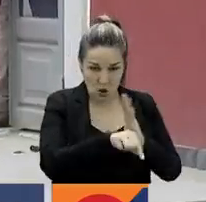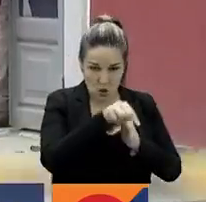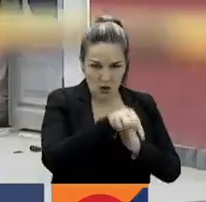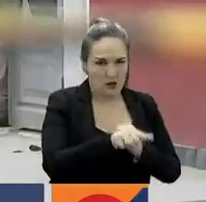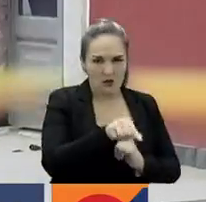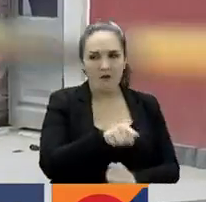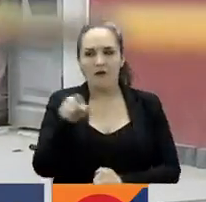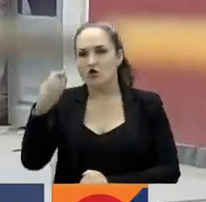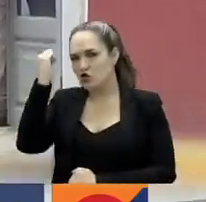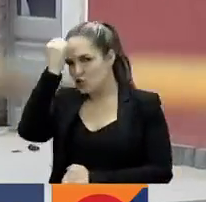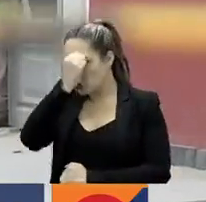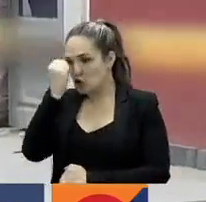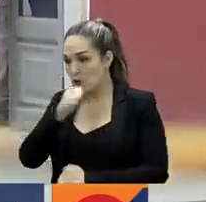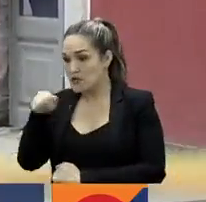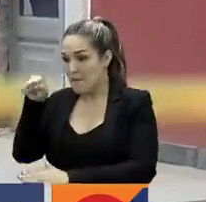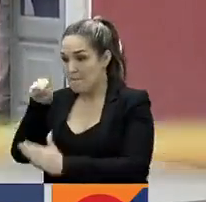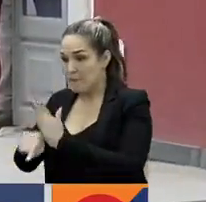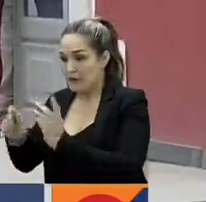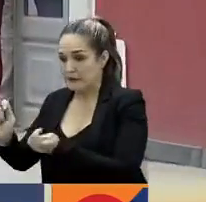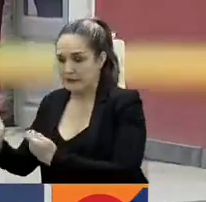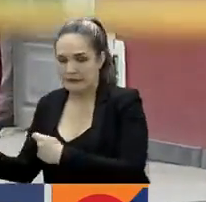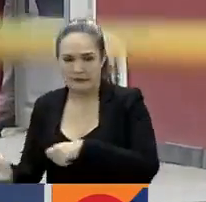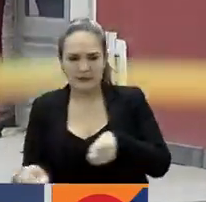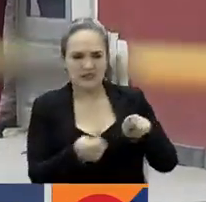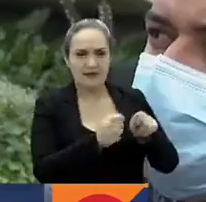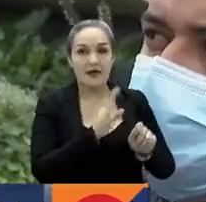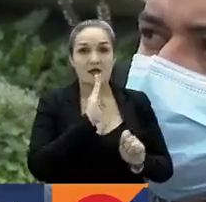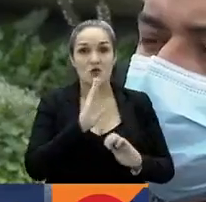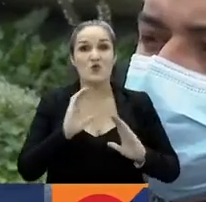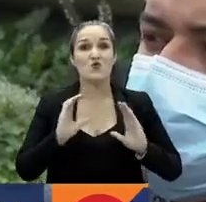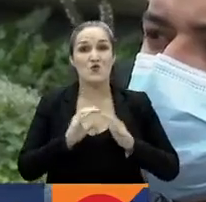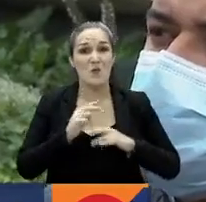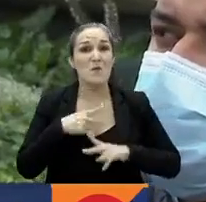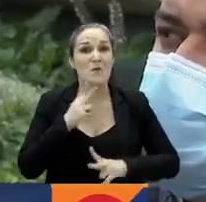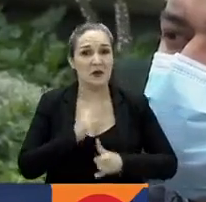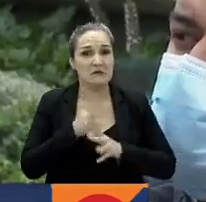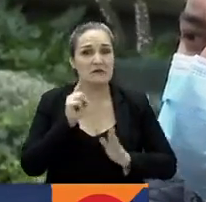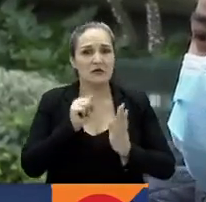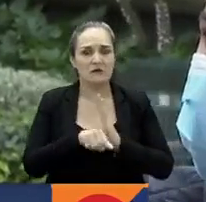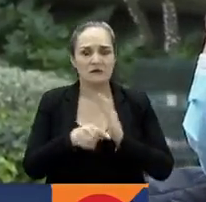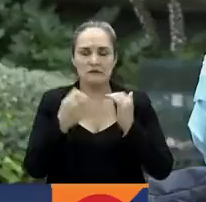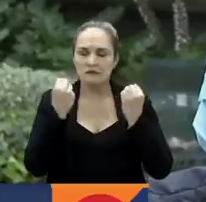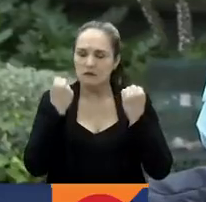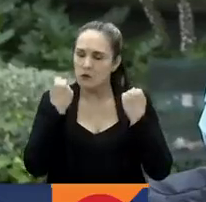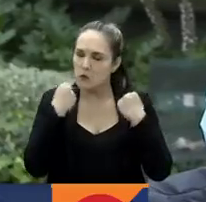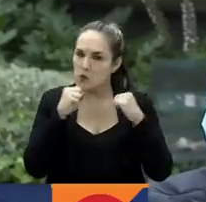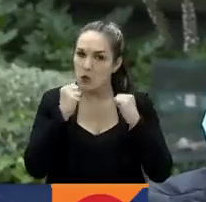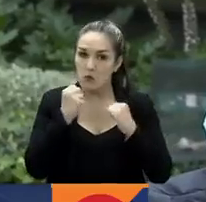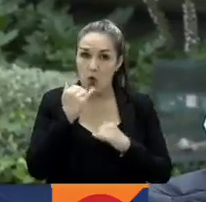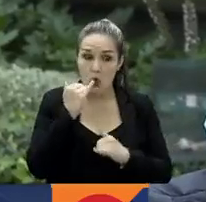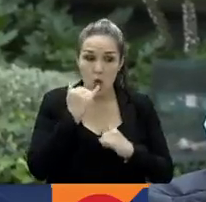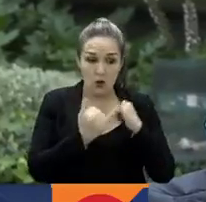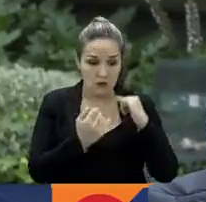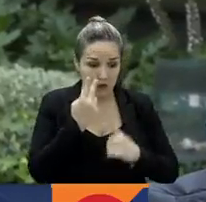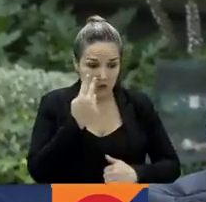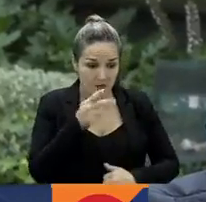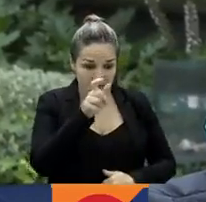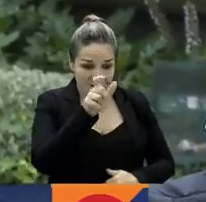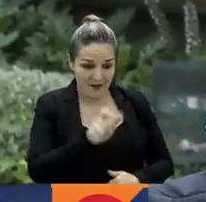y detrás del hecho estaría una peligrosa estructura criminal muy preocupante este último caso